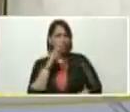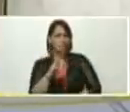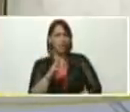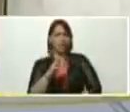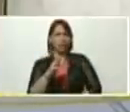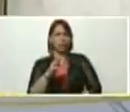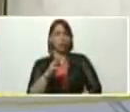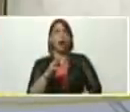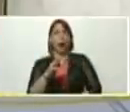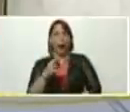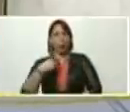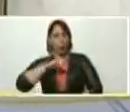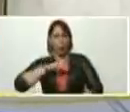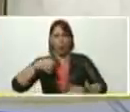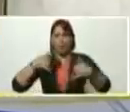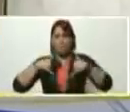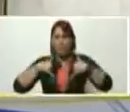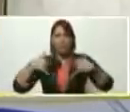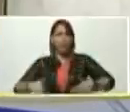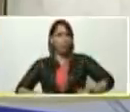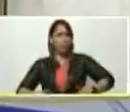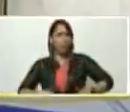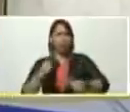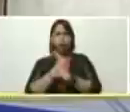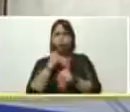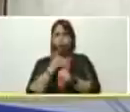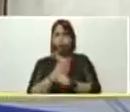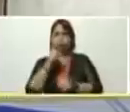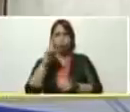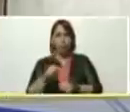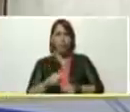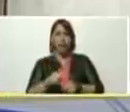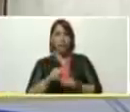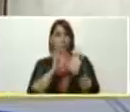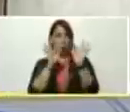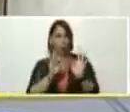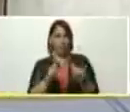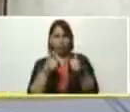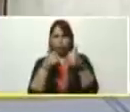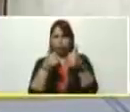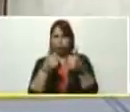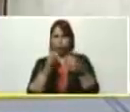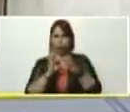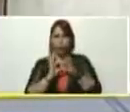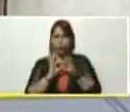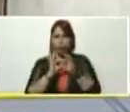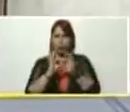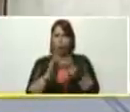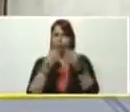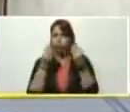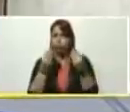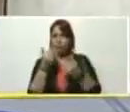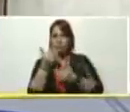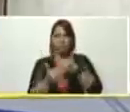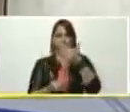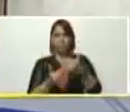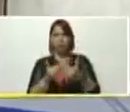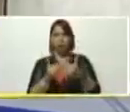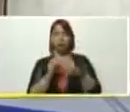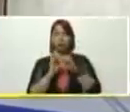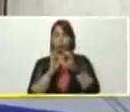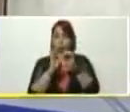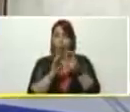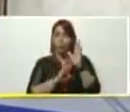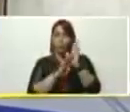propio, por trabajo propio y de manera muy acertada. Consolidarlo, consolidar el